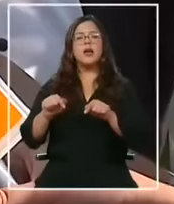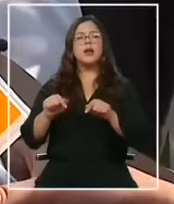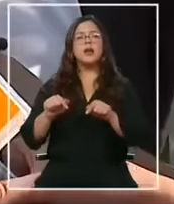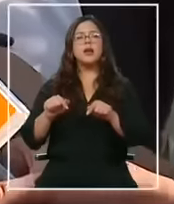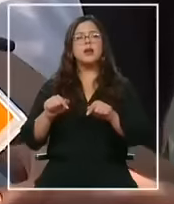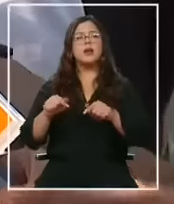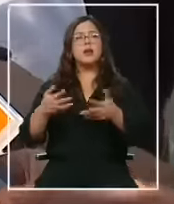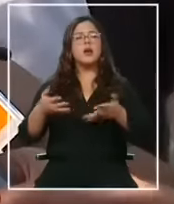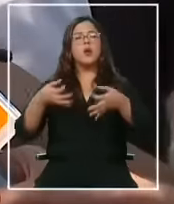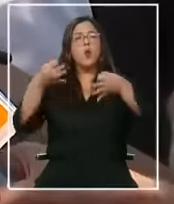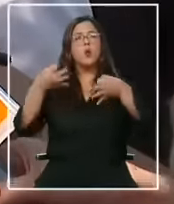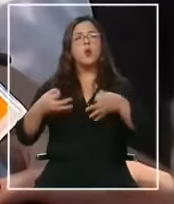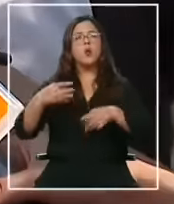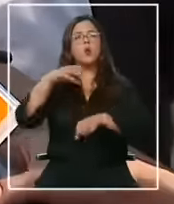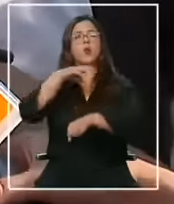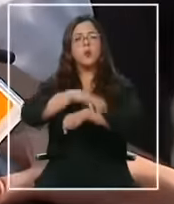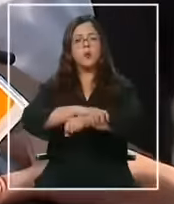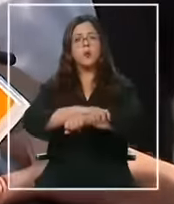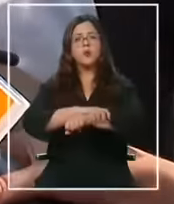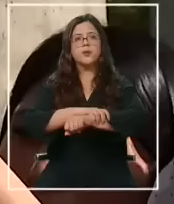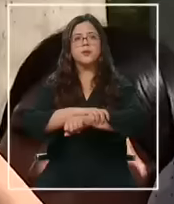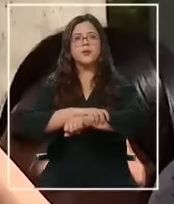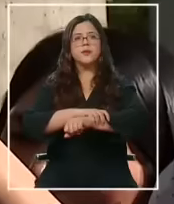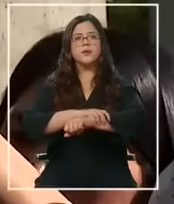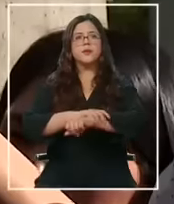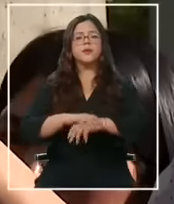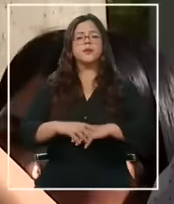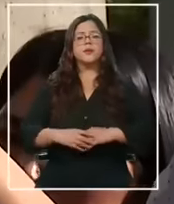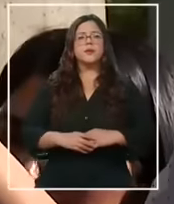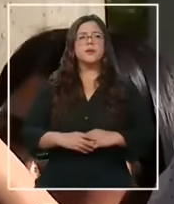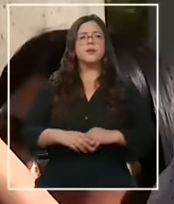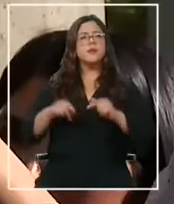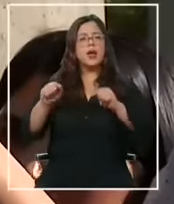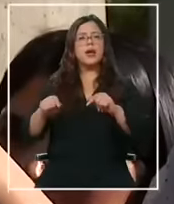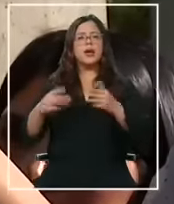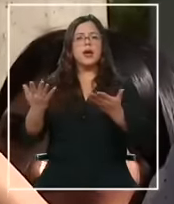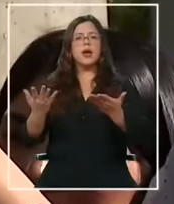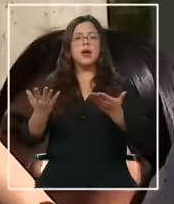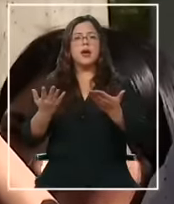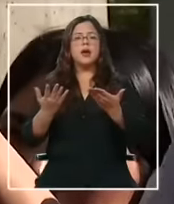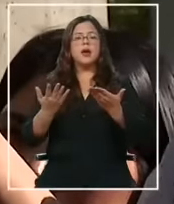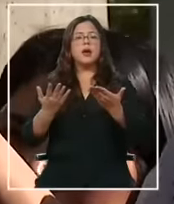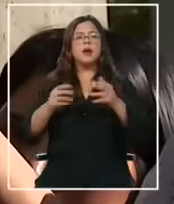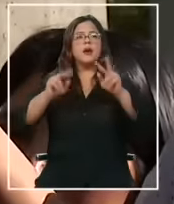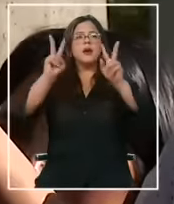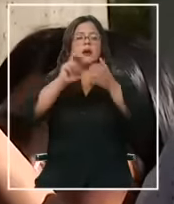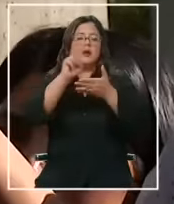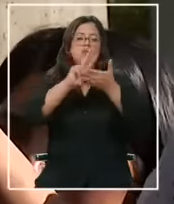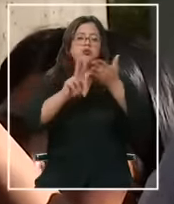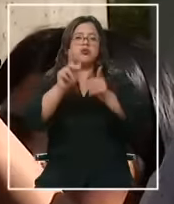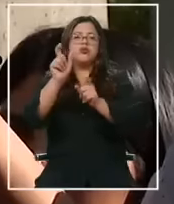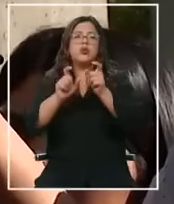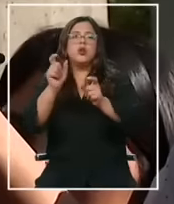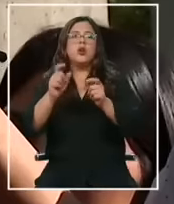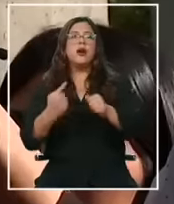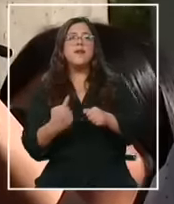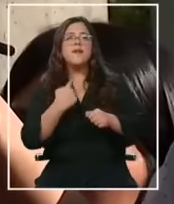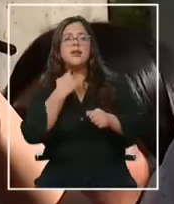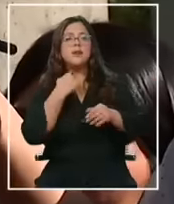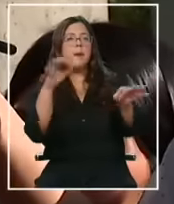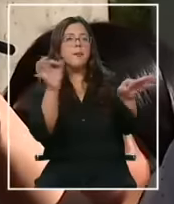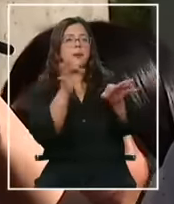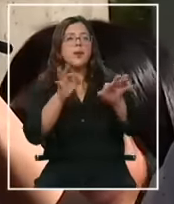se ha decretado la prisión preventiva. Se hizo una lectura de piezas de la declaración de las víctimas, que para el tribunal fue